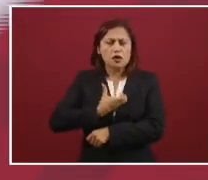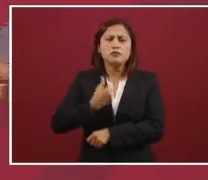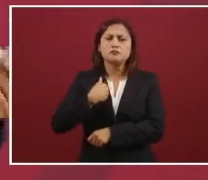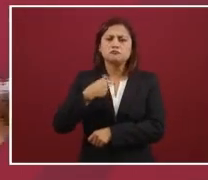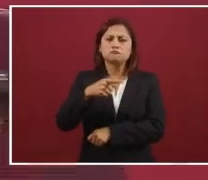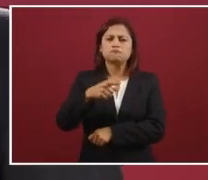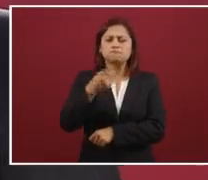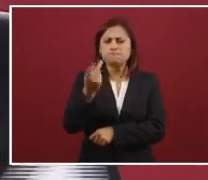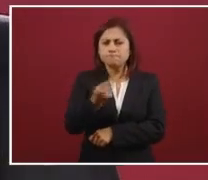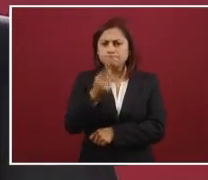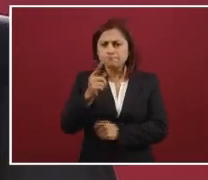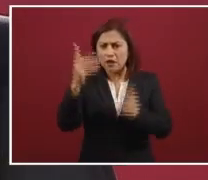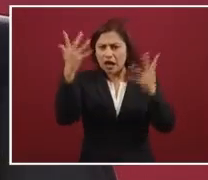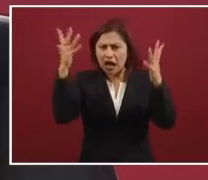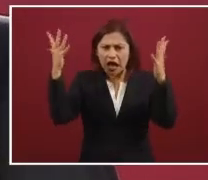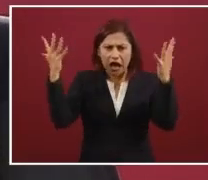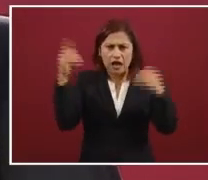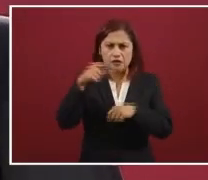¿Qué más puedo decir?